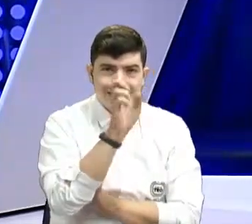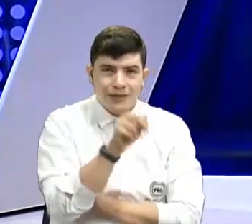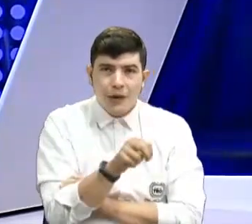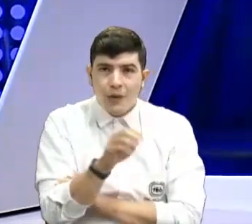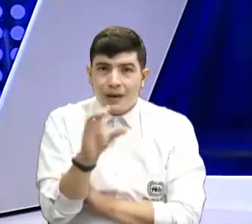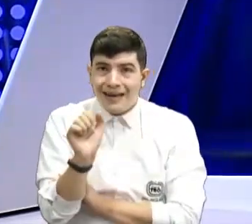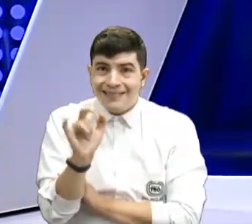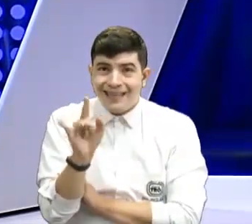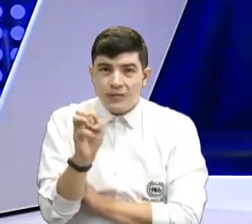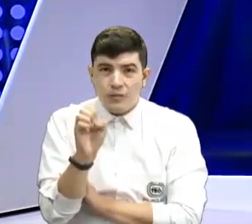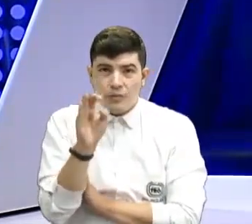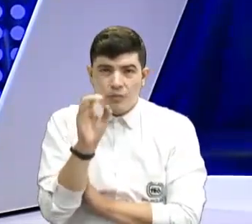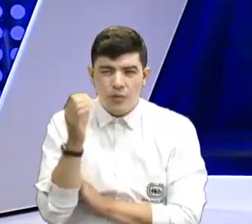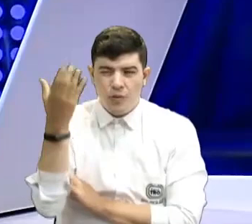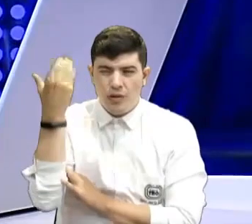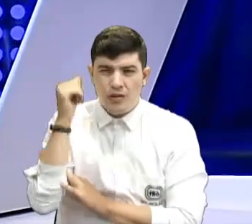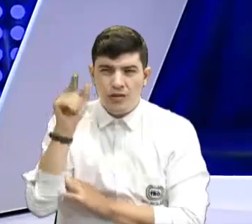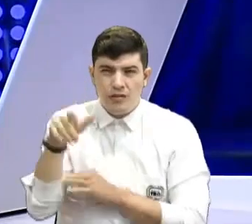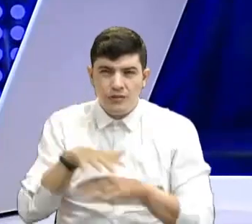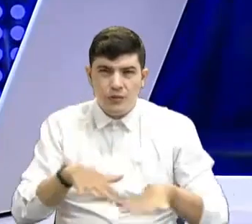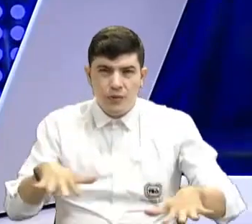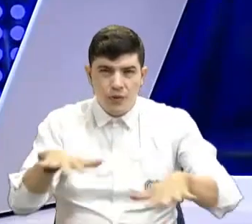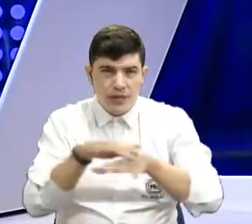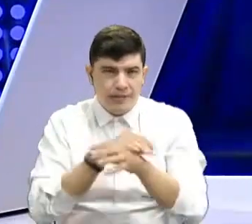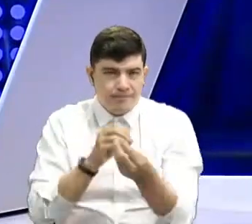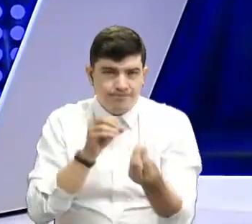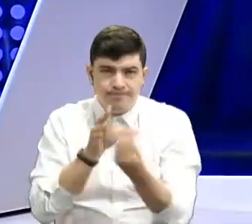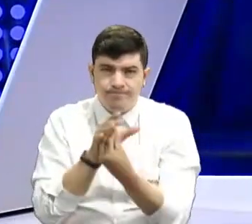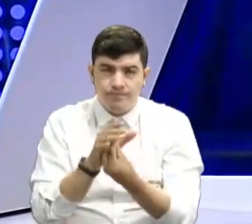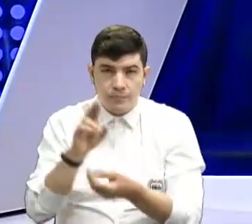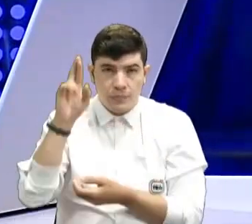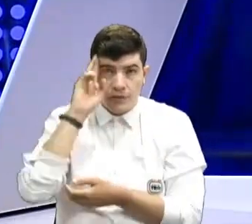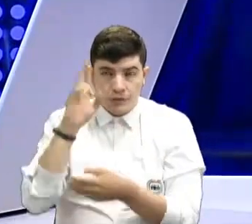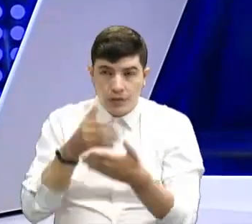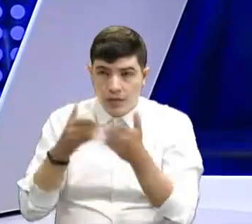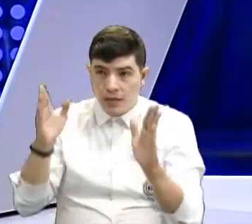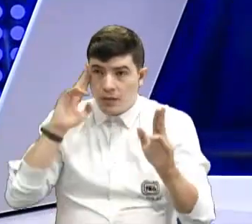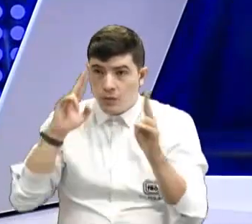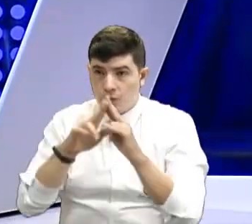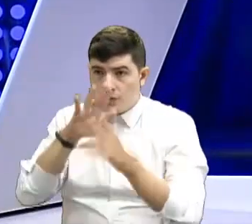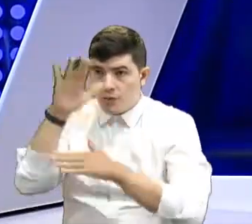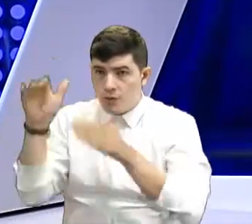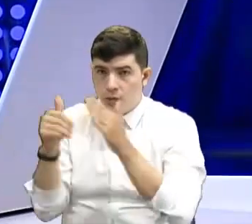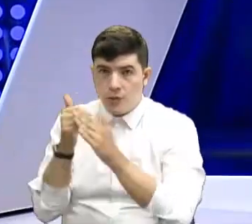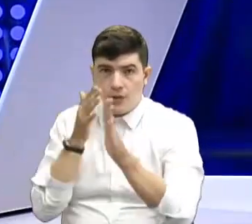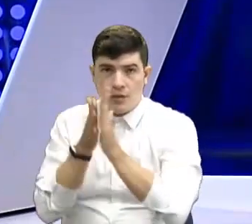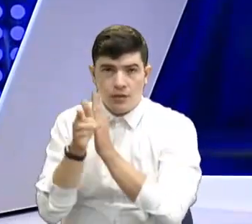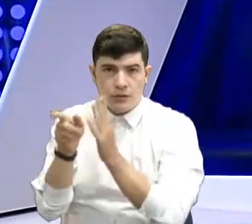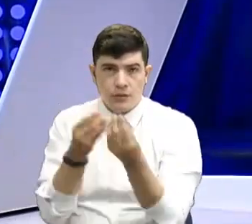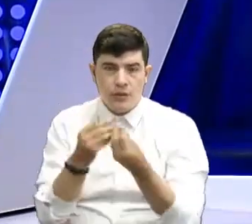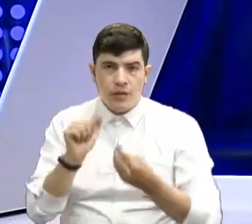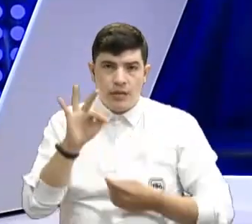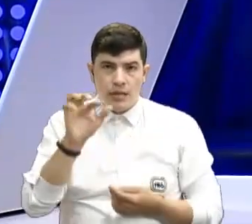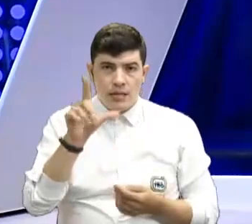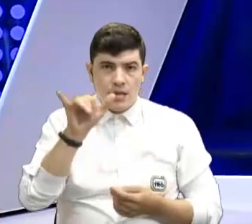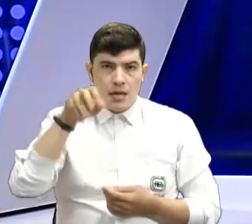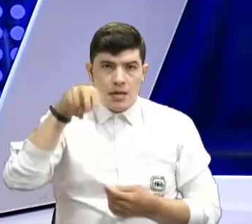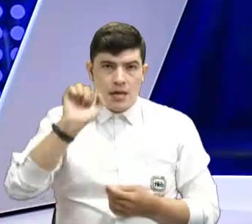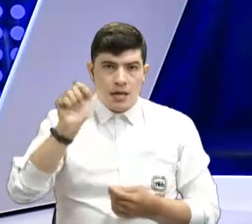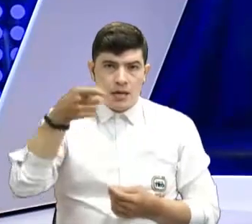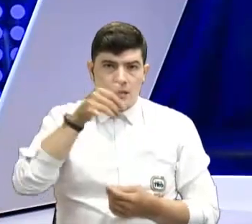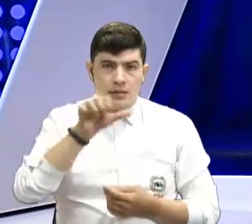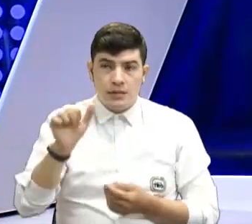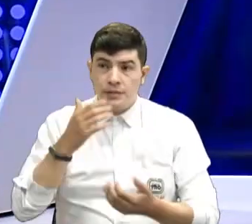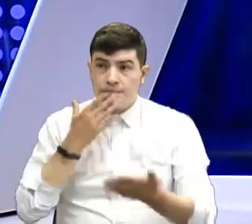violentos registrados en las últimas horas. Para ampliar la información, hacemos contacto con nuestra corresponsal en la provincia de Ocaña, Tatiana García. Tatiana,